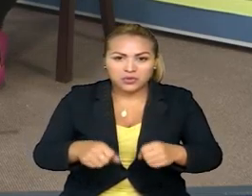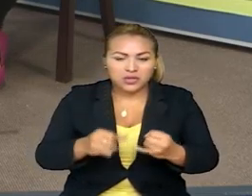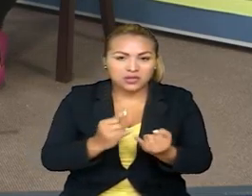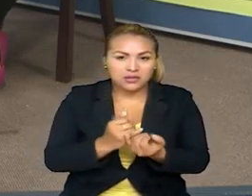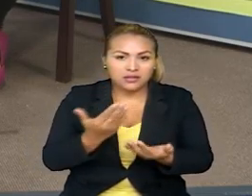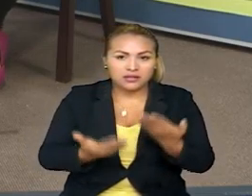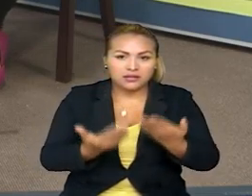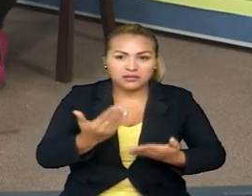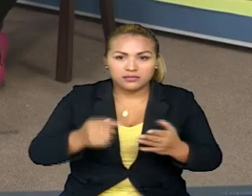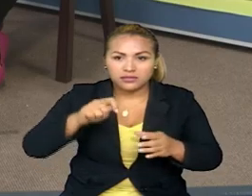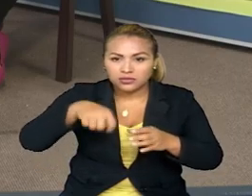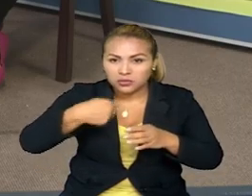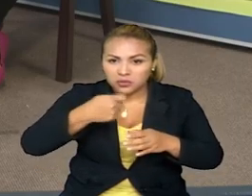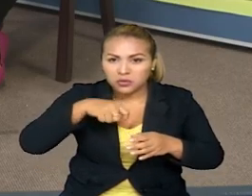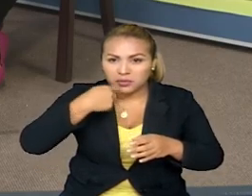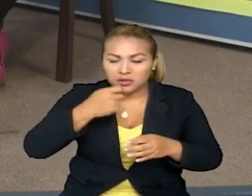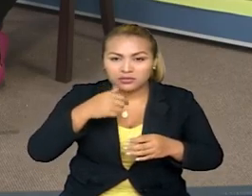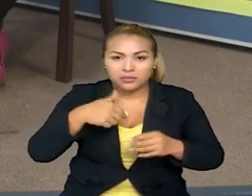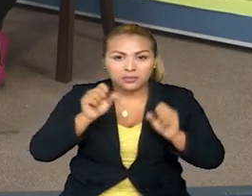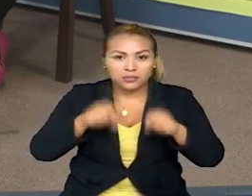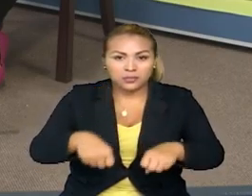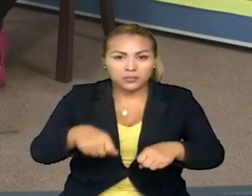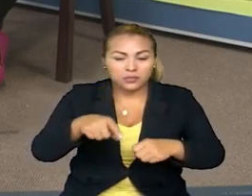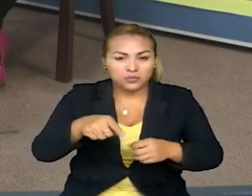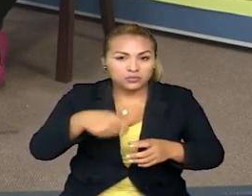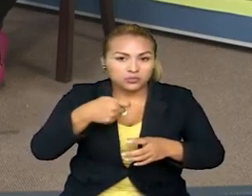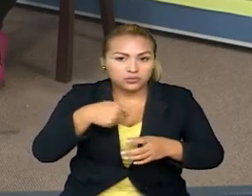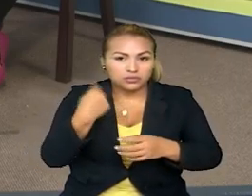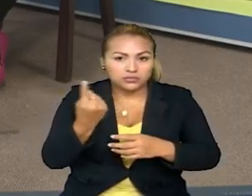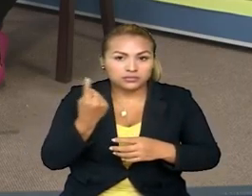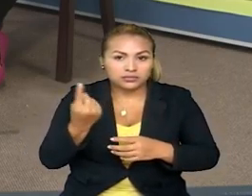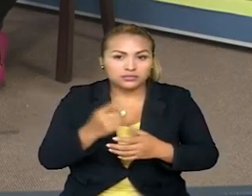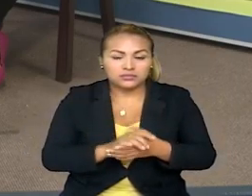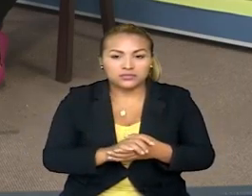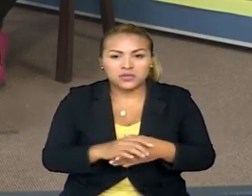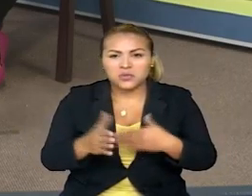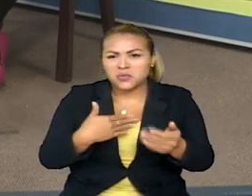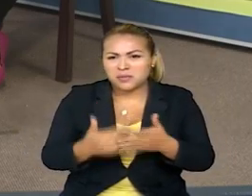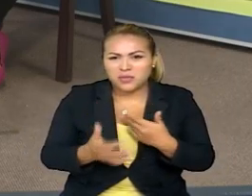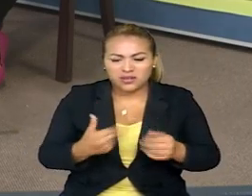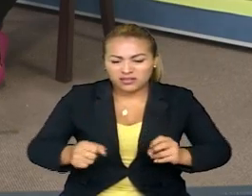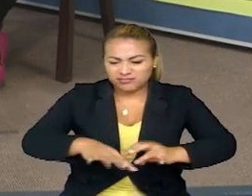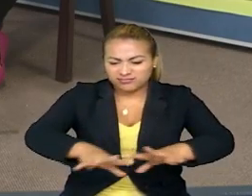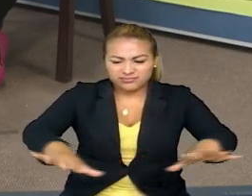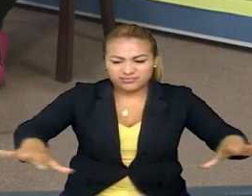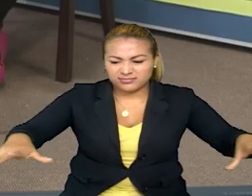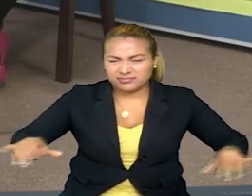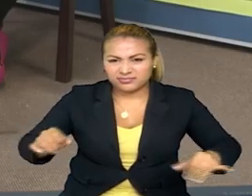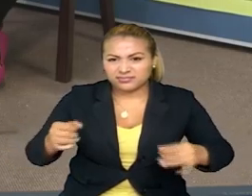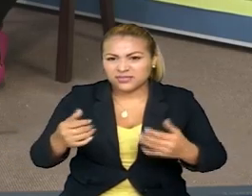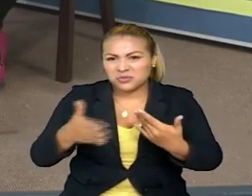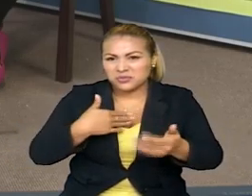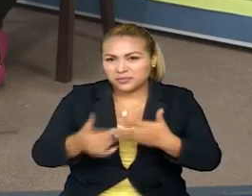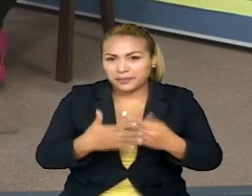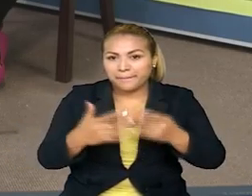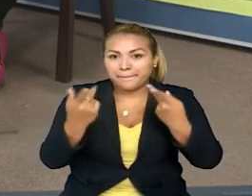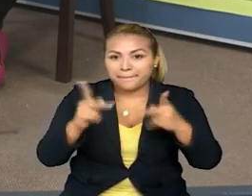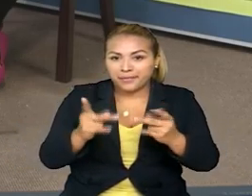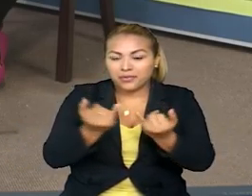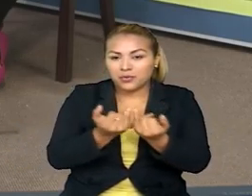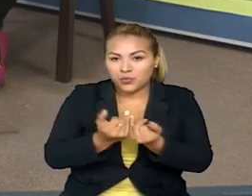hay ya el niño tiene que tener la capacidad de comer solo aunque al desastre en la mesa pero tienen la capacidad económica